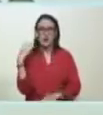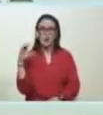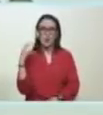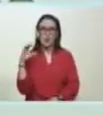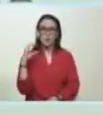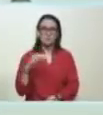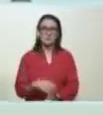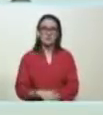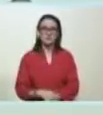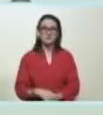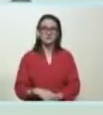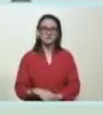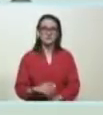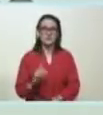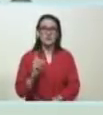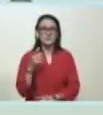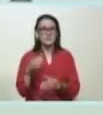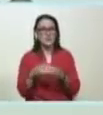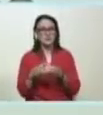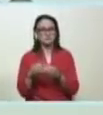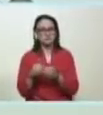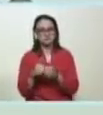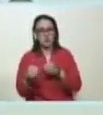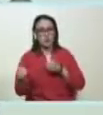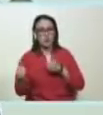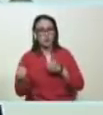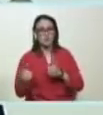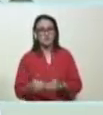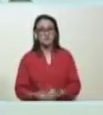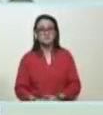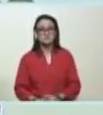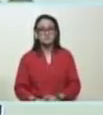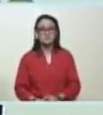Colombia. Primer núcleo que se separó.